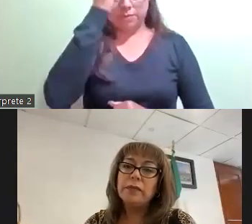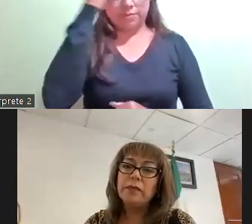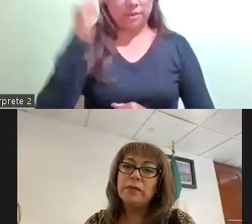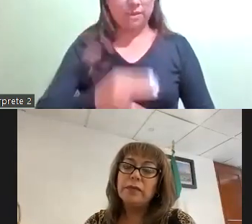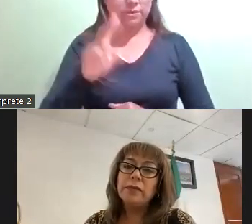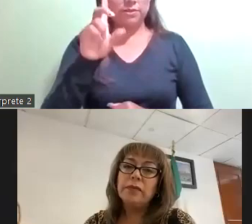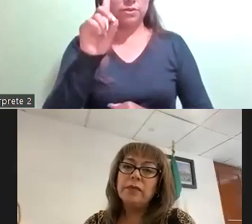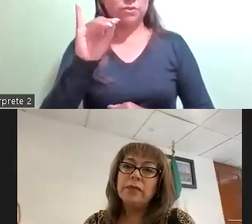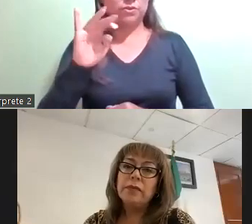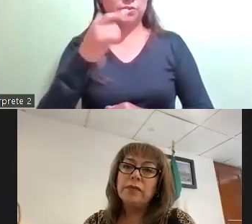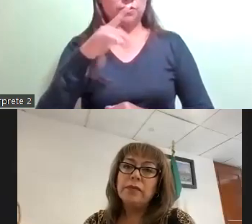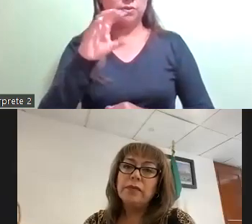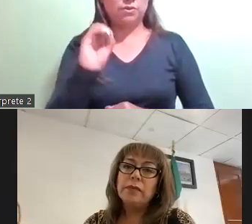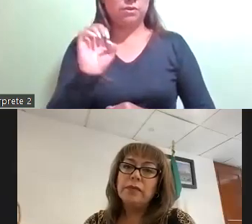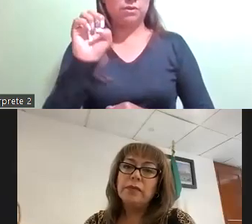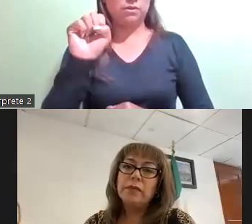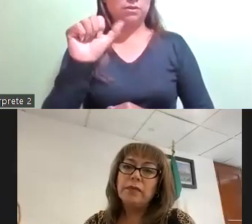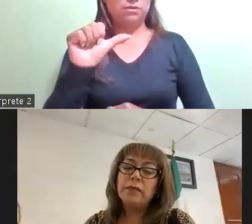A favor.